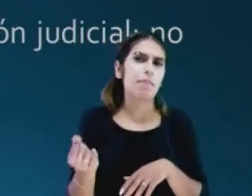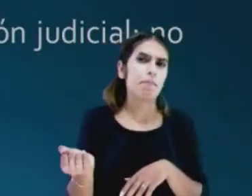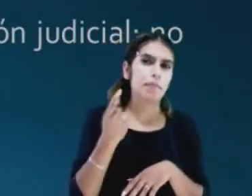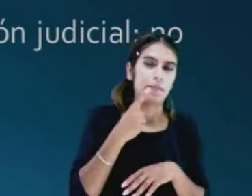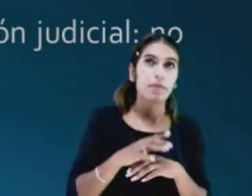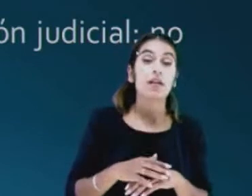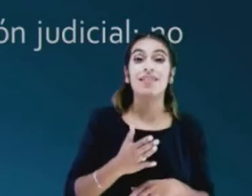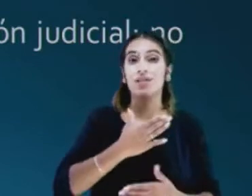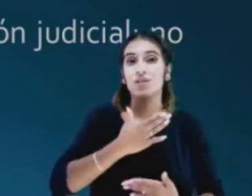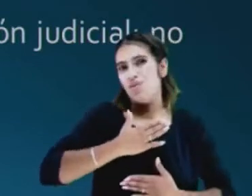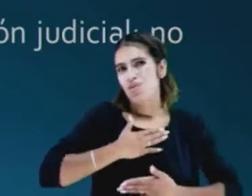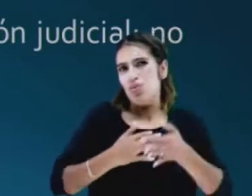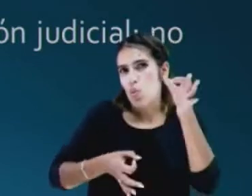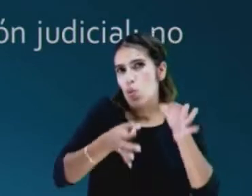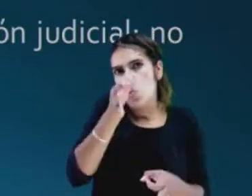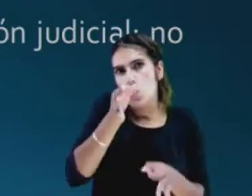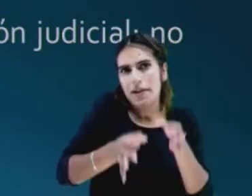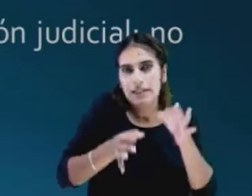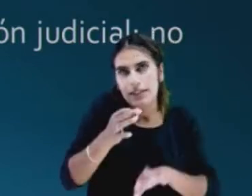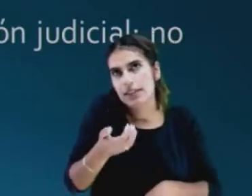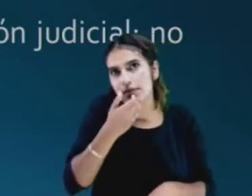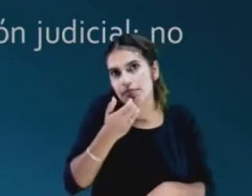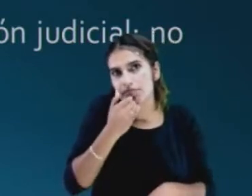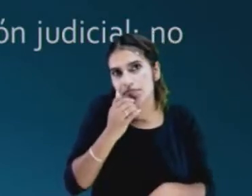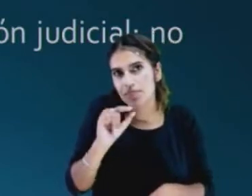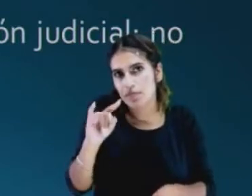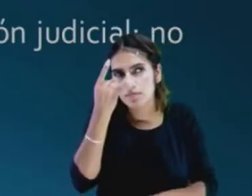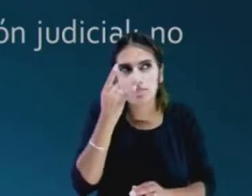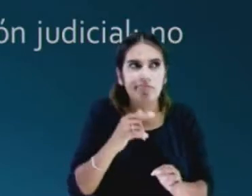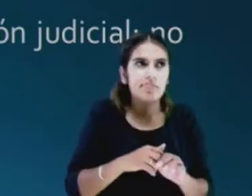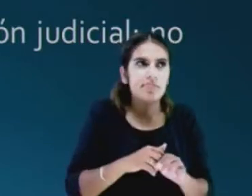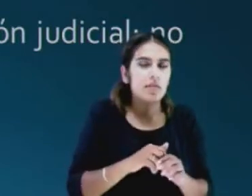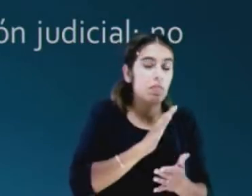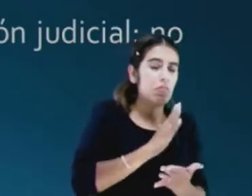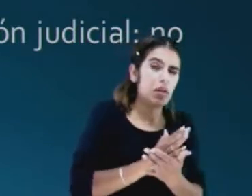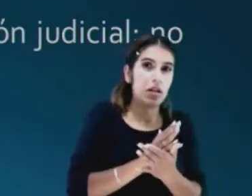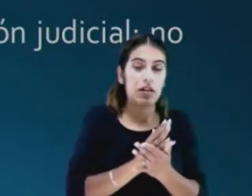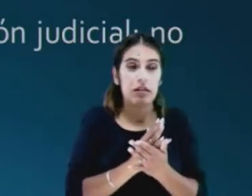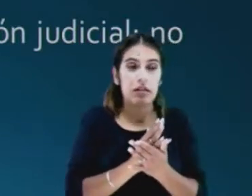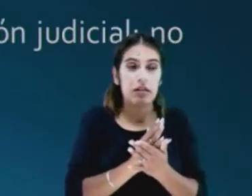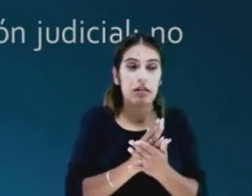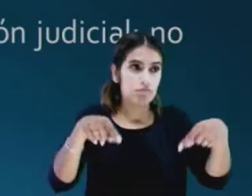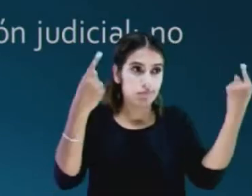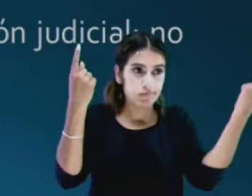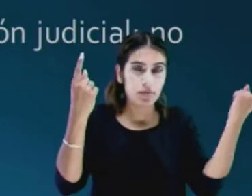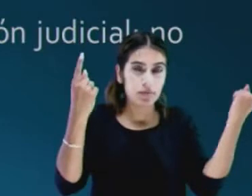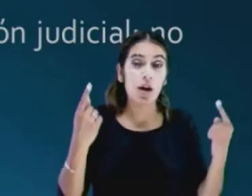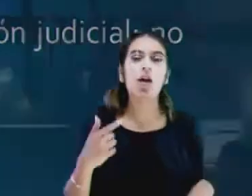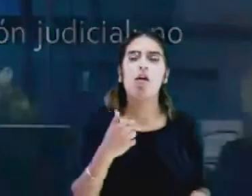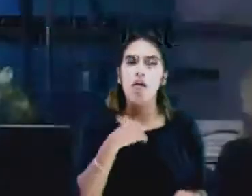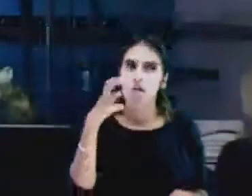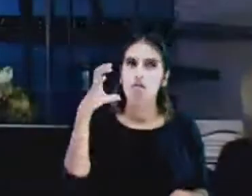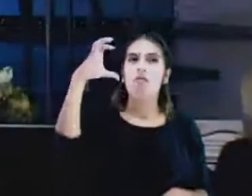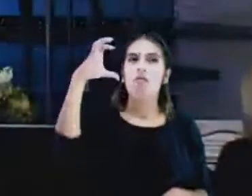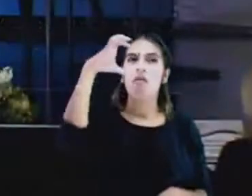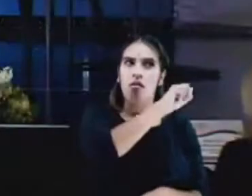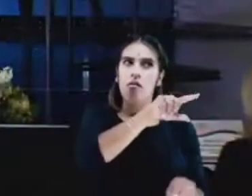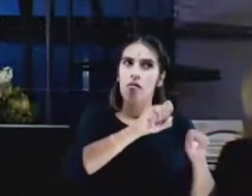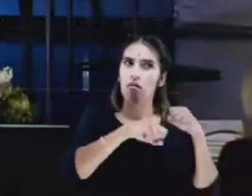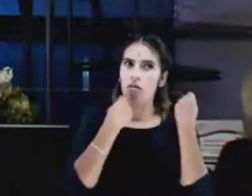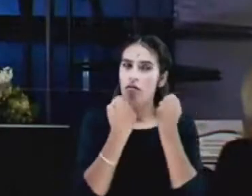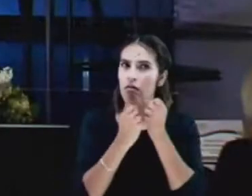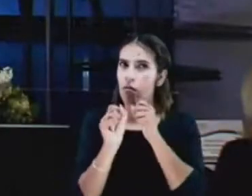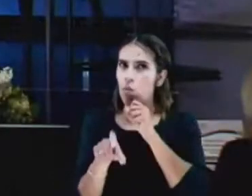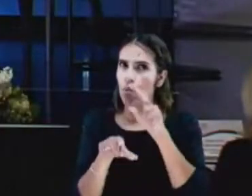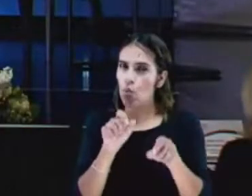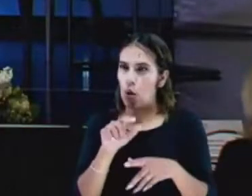que estoy conociendo de un conflicto y sé que la sala de consulta les solicitaron un concepto sobre este tema